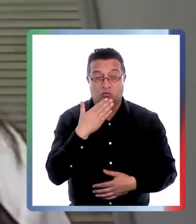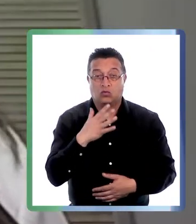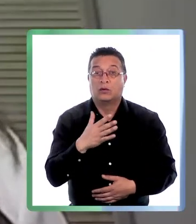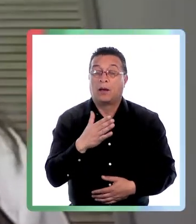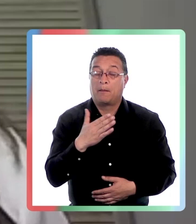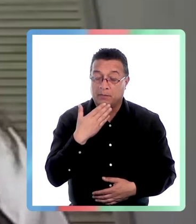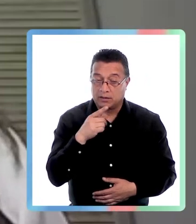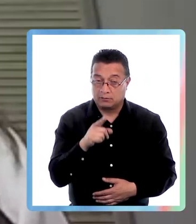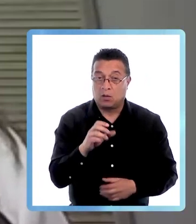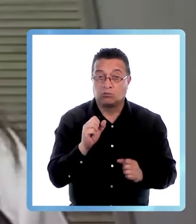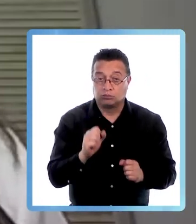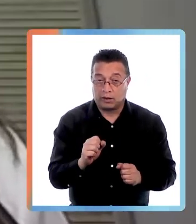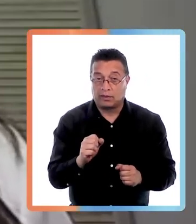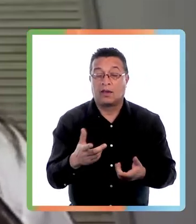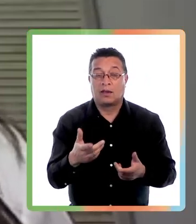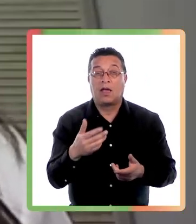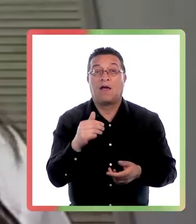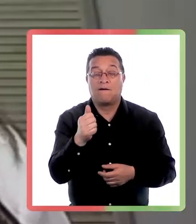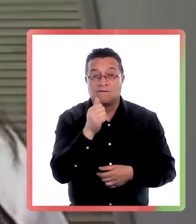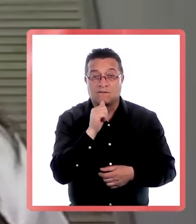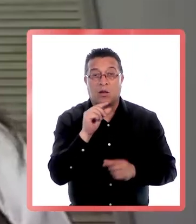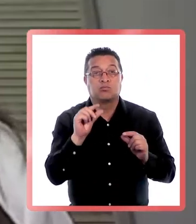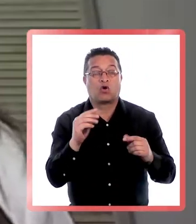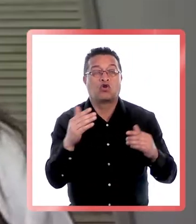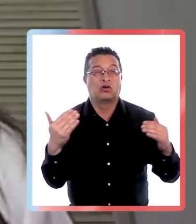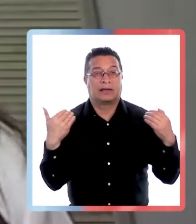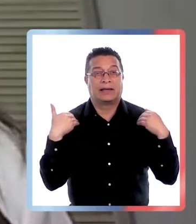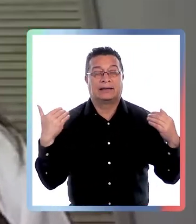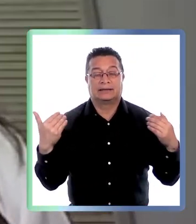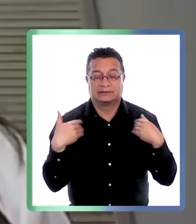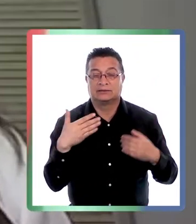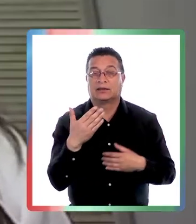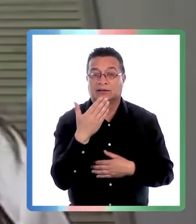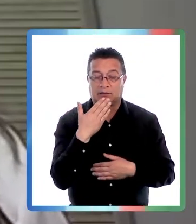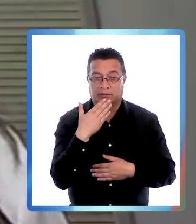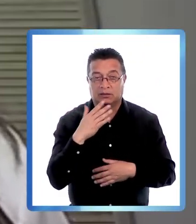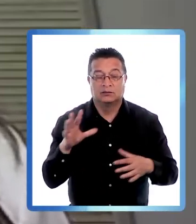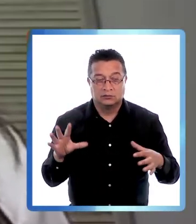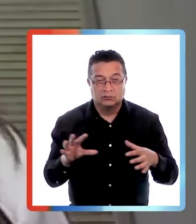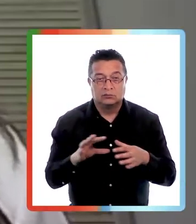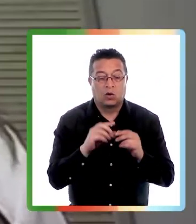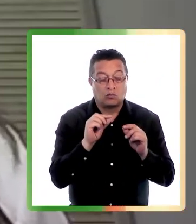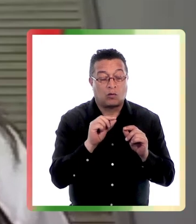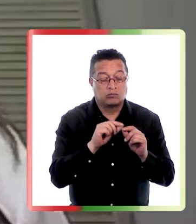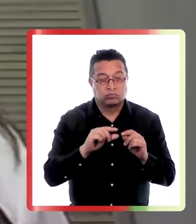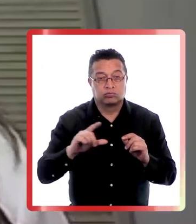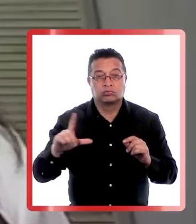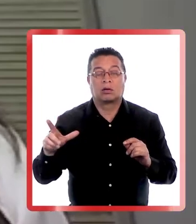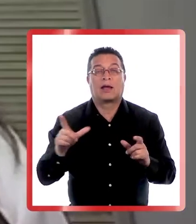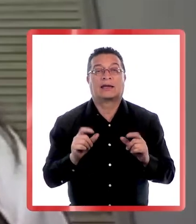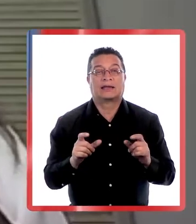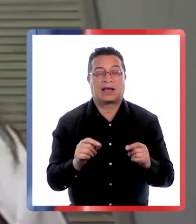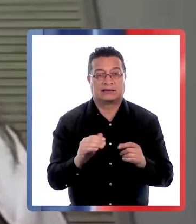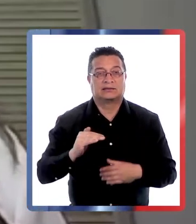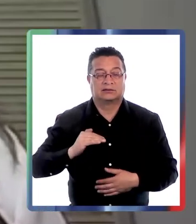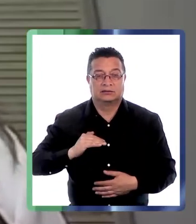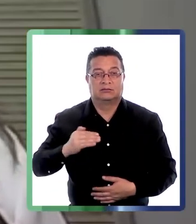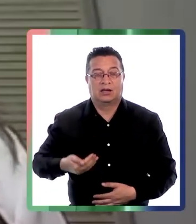por razones similares, y la falta de ejercicio también se han asociado a un discreto aumento del riesgo de cáncer